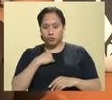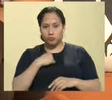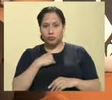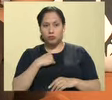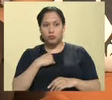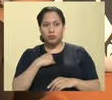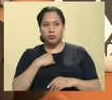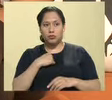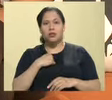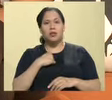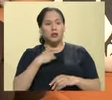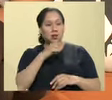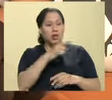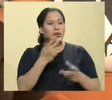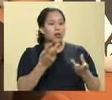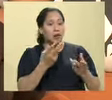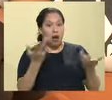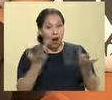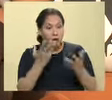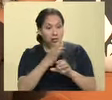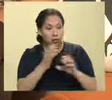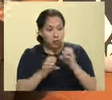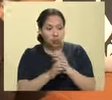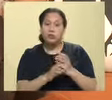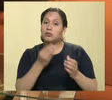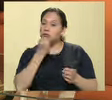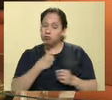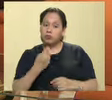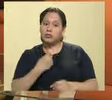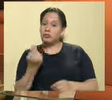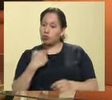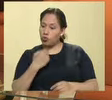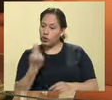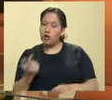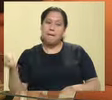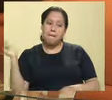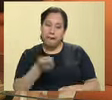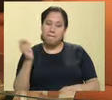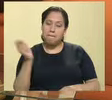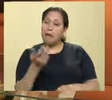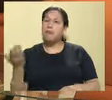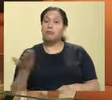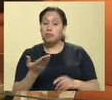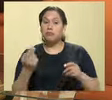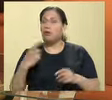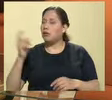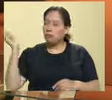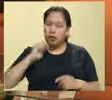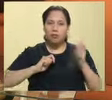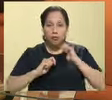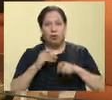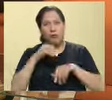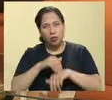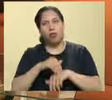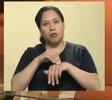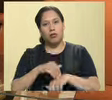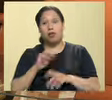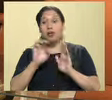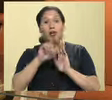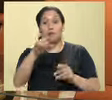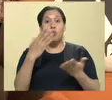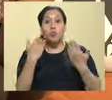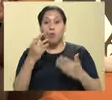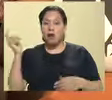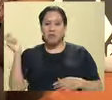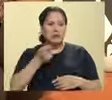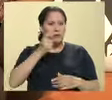del chicote, ¿sí me entiendes? Es decir, necesitas chicotito para moverte. Entonces, el chicotito, cuando no tienes capataz